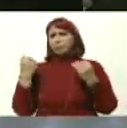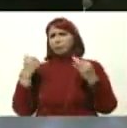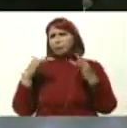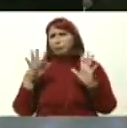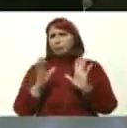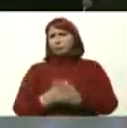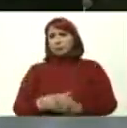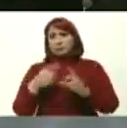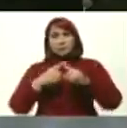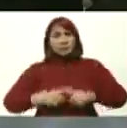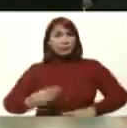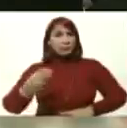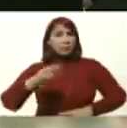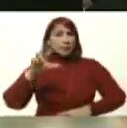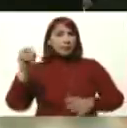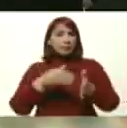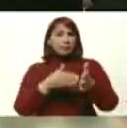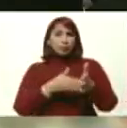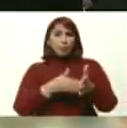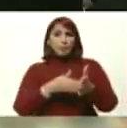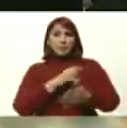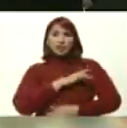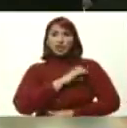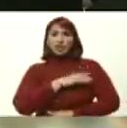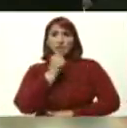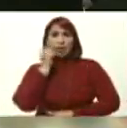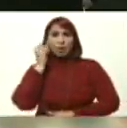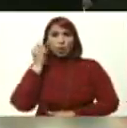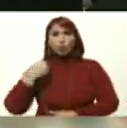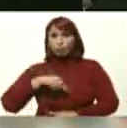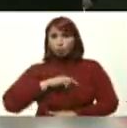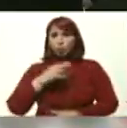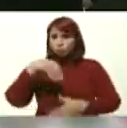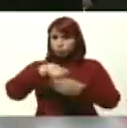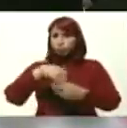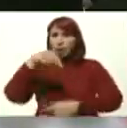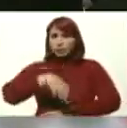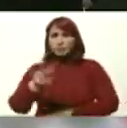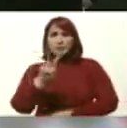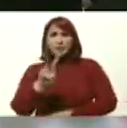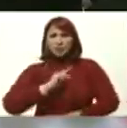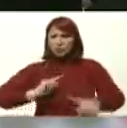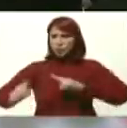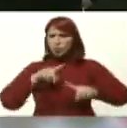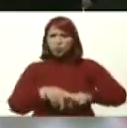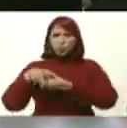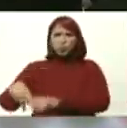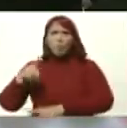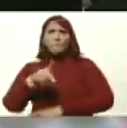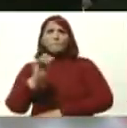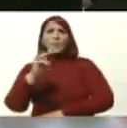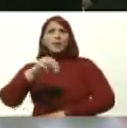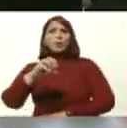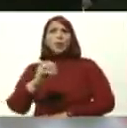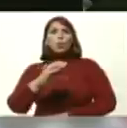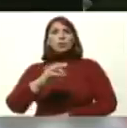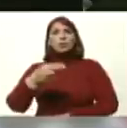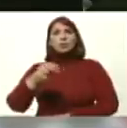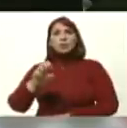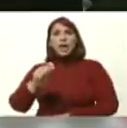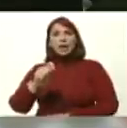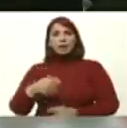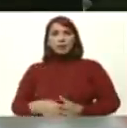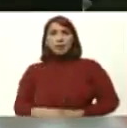se calcula, a más de 300.000 chilenos y chilenas, los tuvimos aquí cuando la dictadura de Pinochet. Y